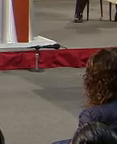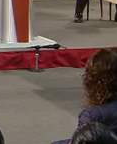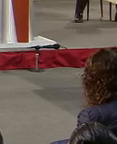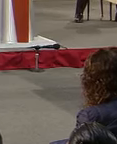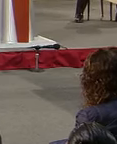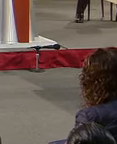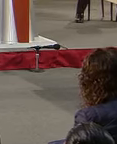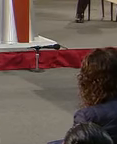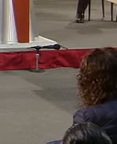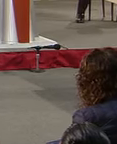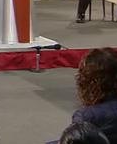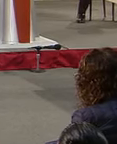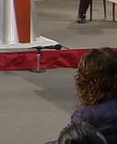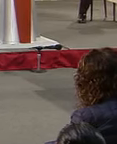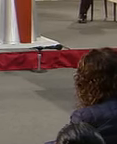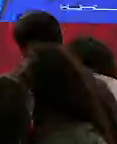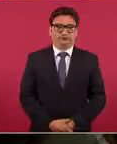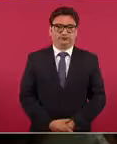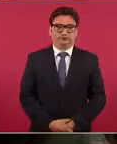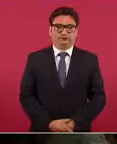donde hay